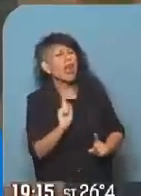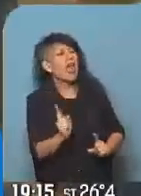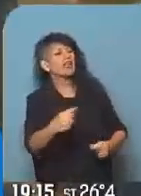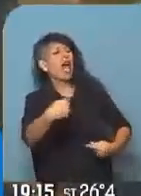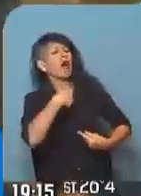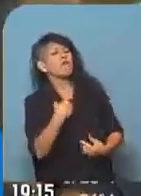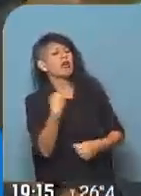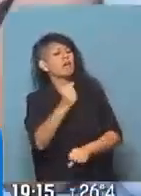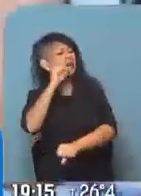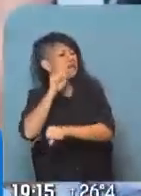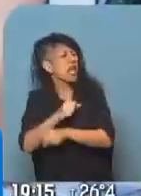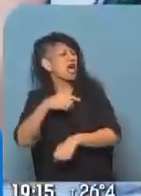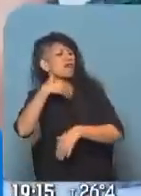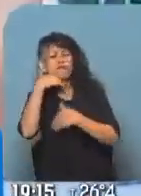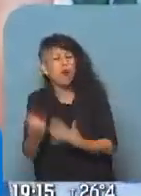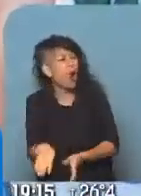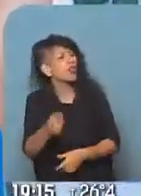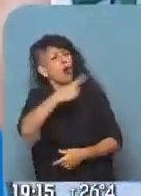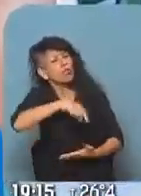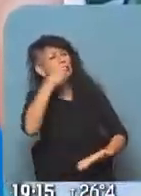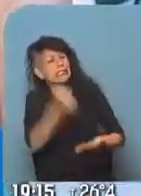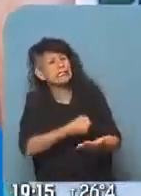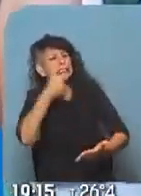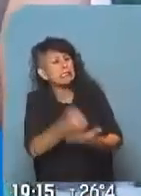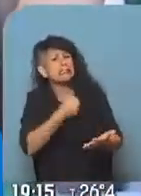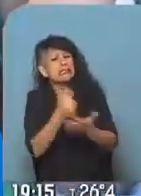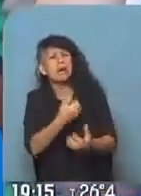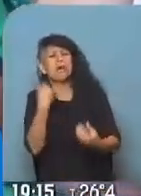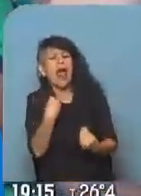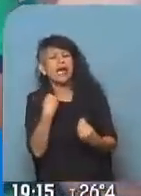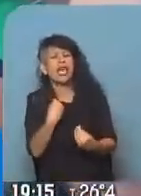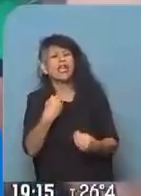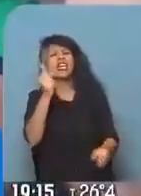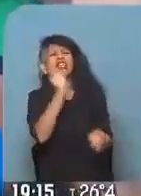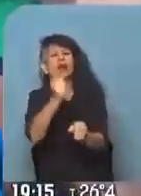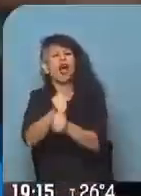no aflojen en la pelea por la dignidad de los trabajadores.